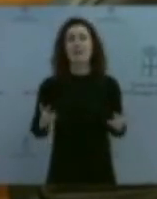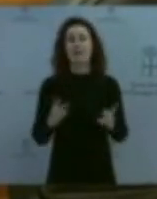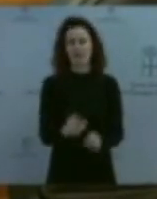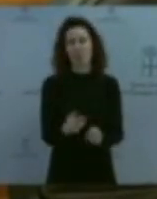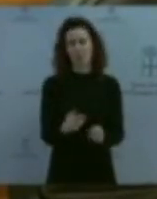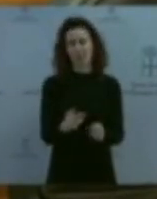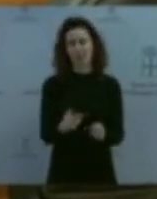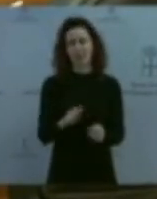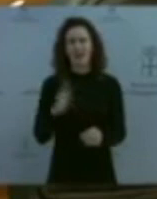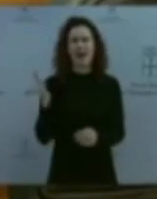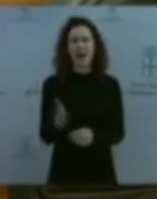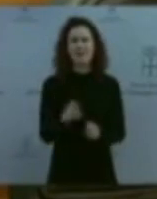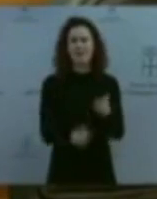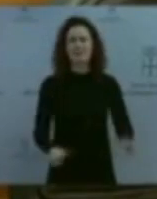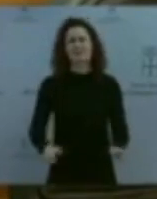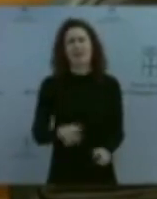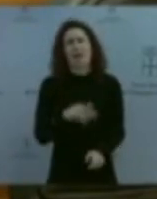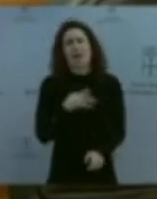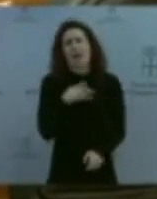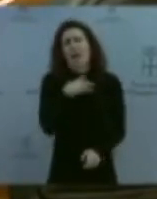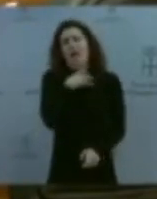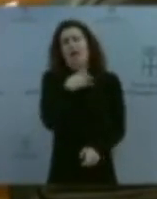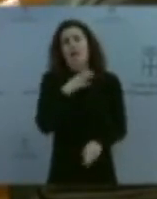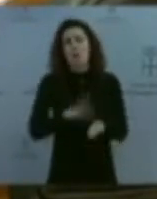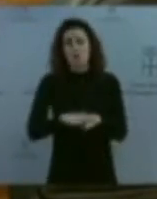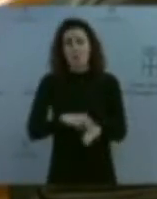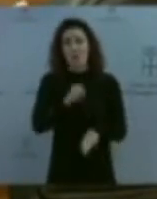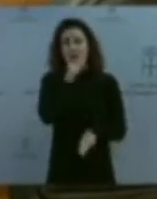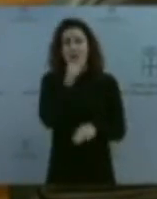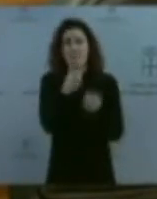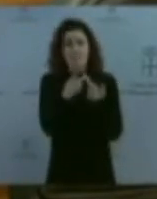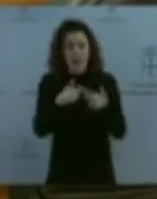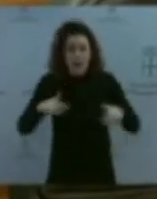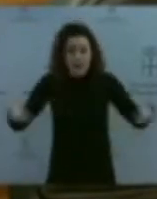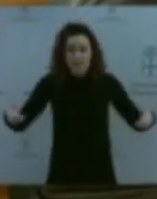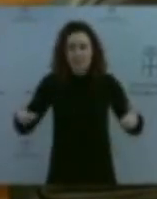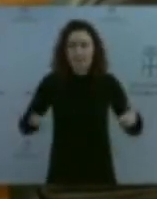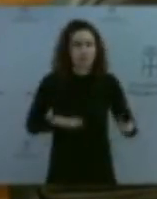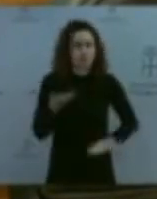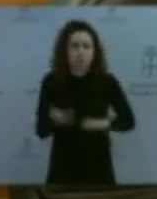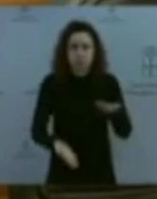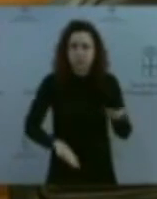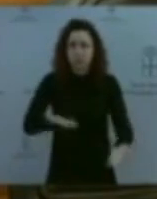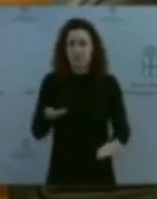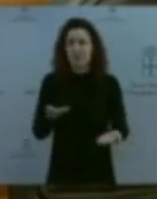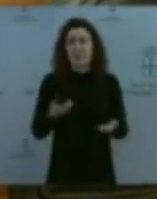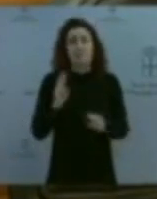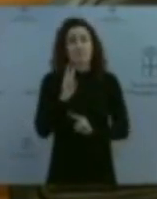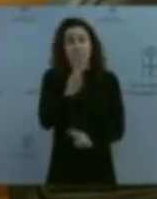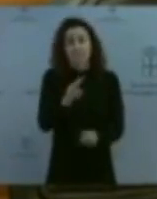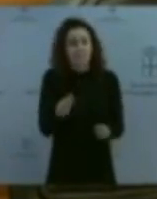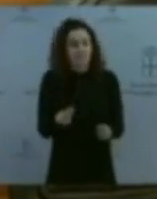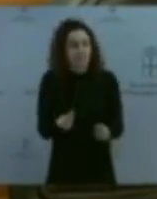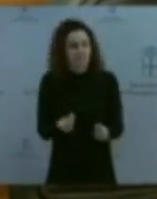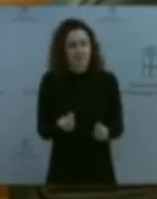el envejecimiento de nuestra población, que demanda más recursos y a menudo no encuentra más respuesta que una larga lista de